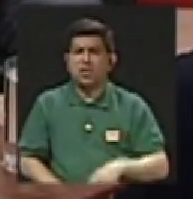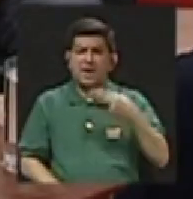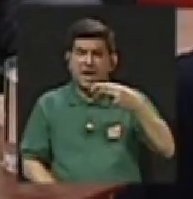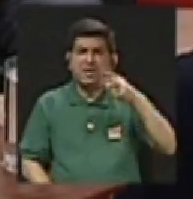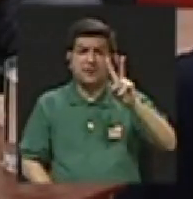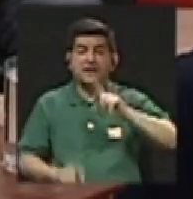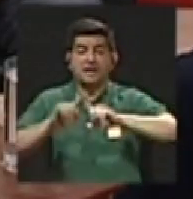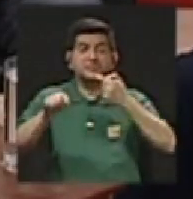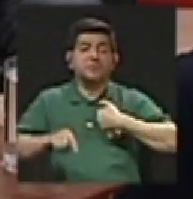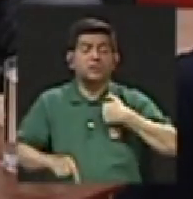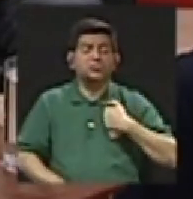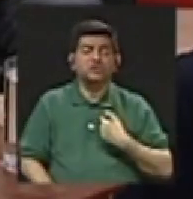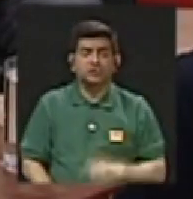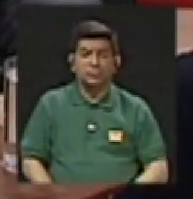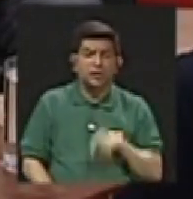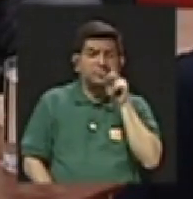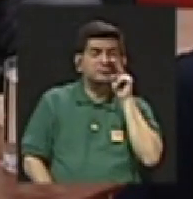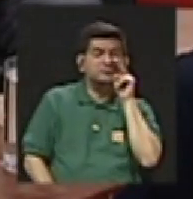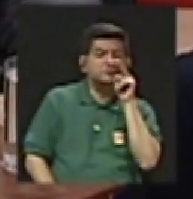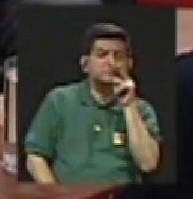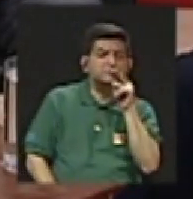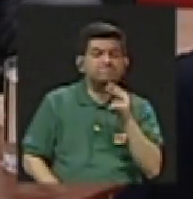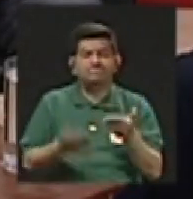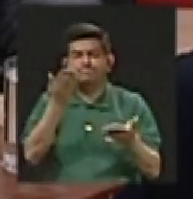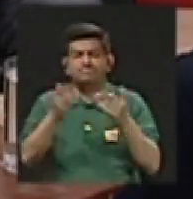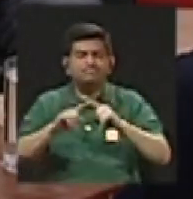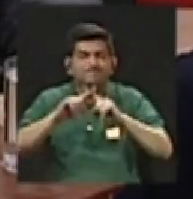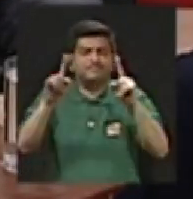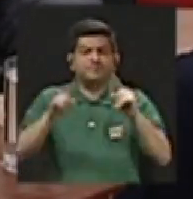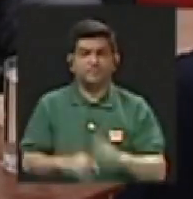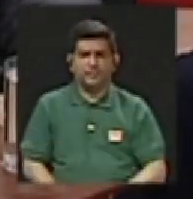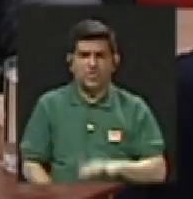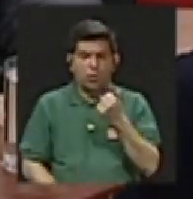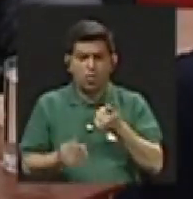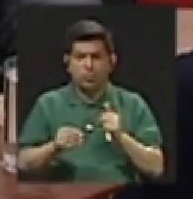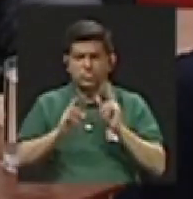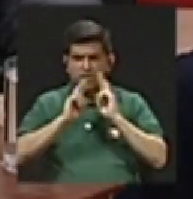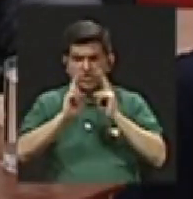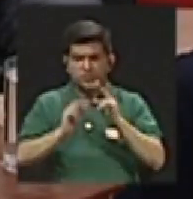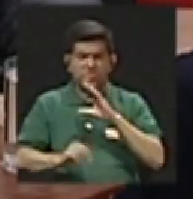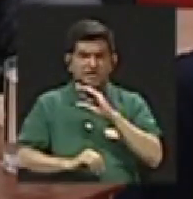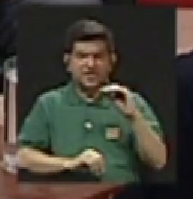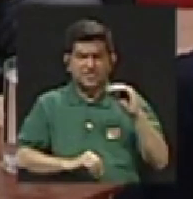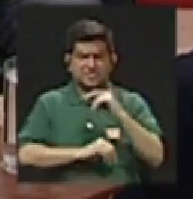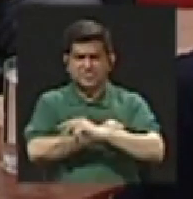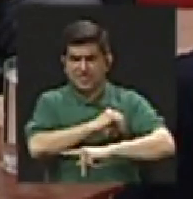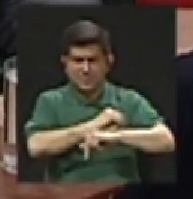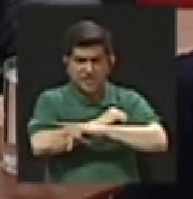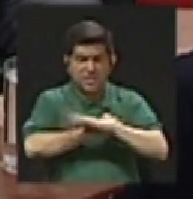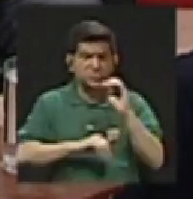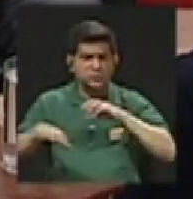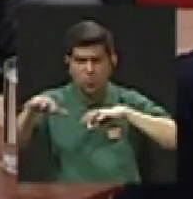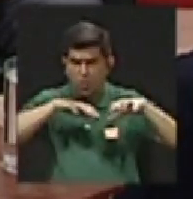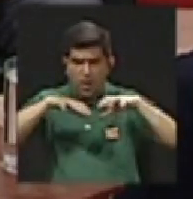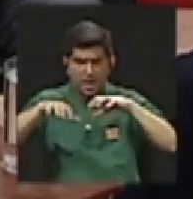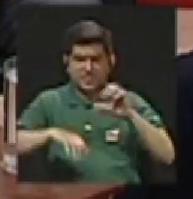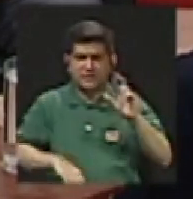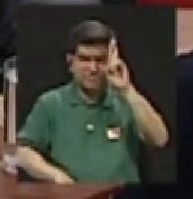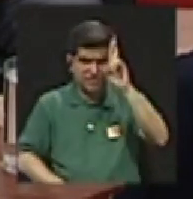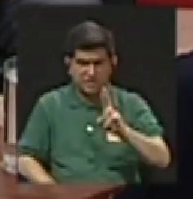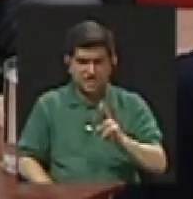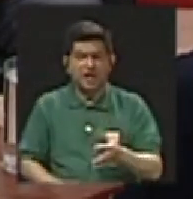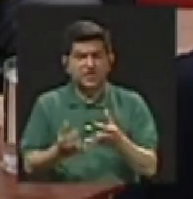sí, pero yo lo percibía. ¿Qué otros resultados y tal vez un poco qué actividades de Costa Rica